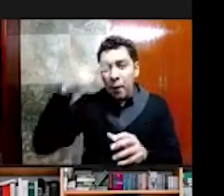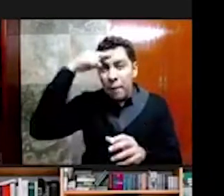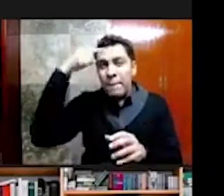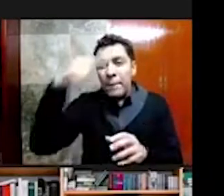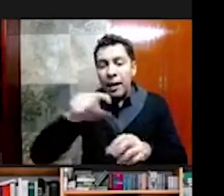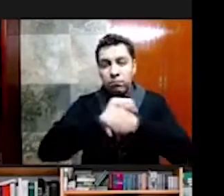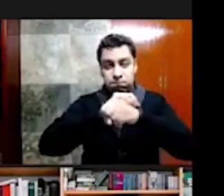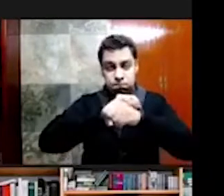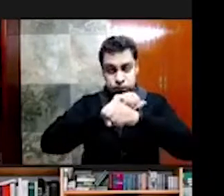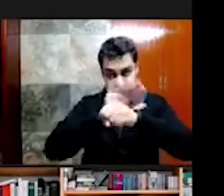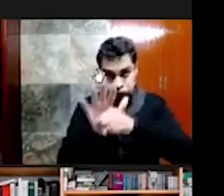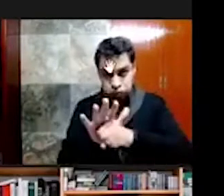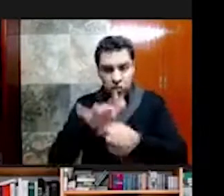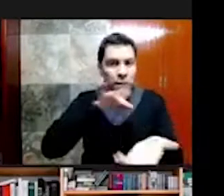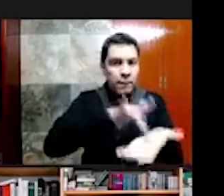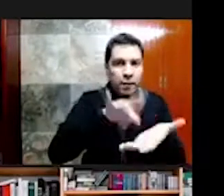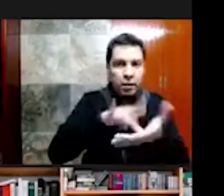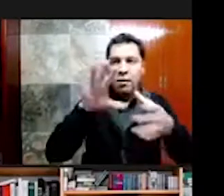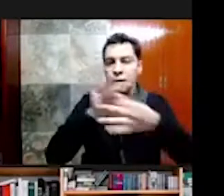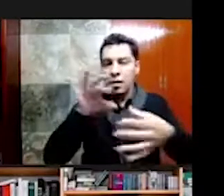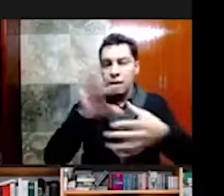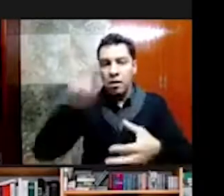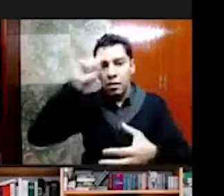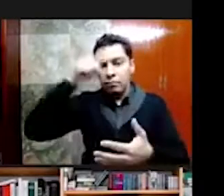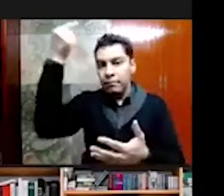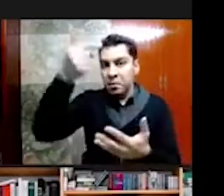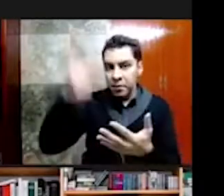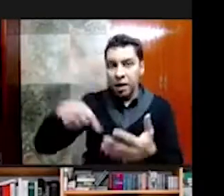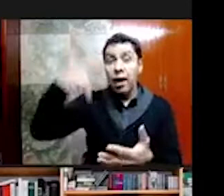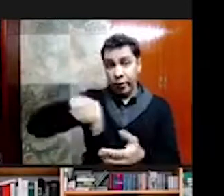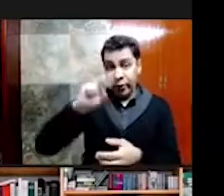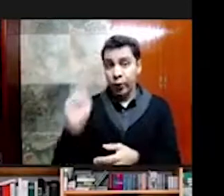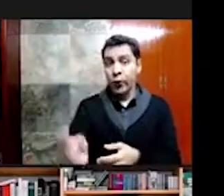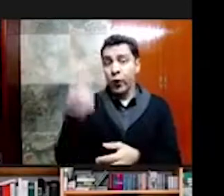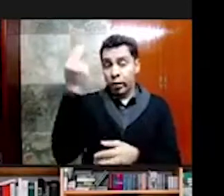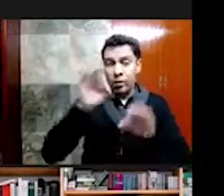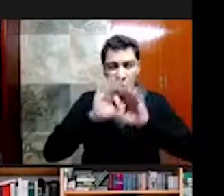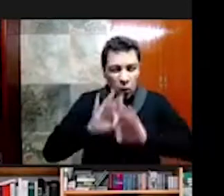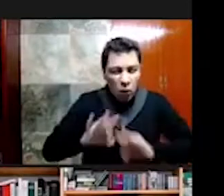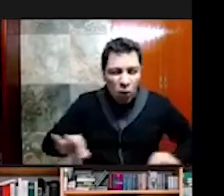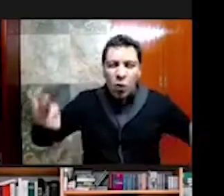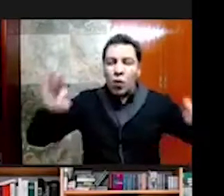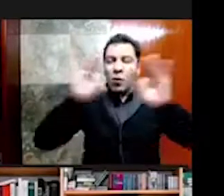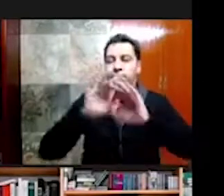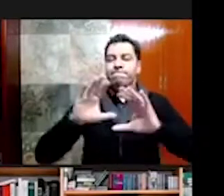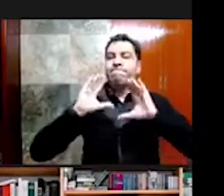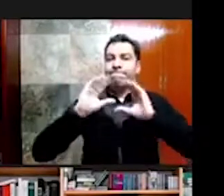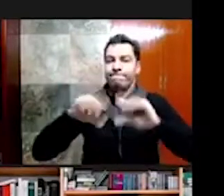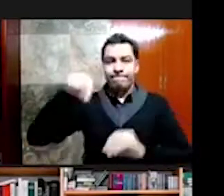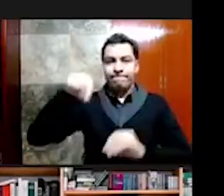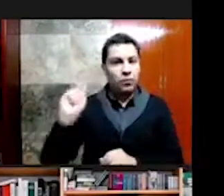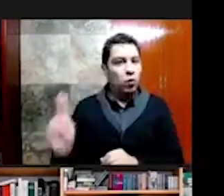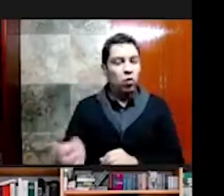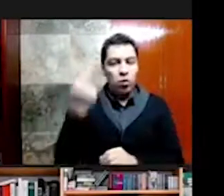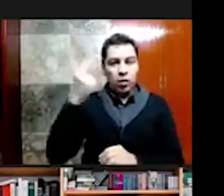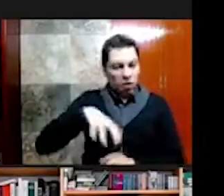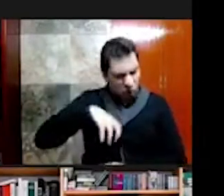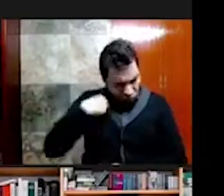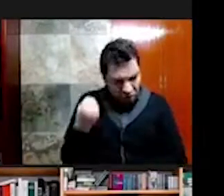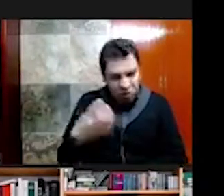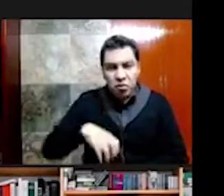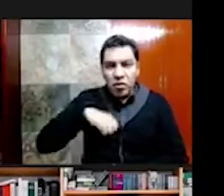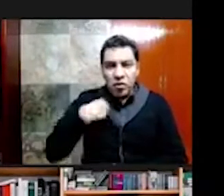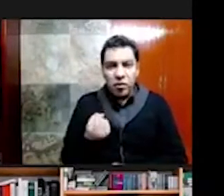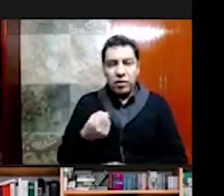que ahora afortunadamente vamos ya saliendo, pero creo que ha sido fundamental el trabajo que ha hecho la universidad desde home office. Creo